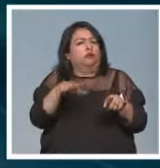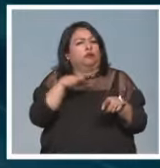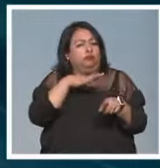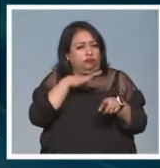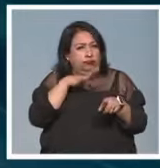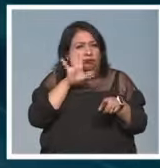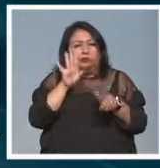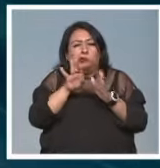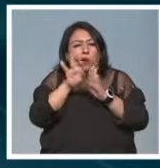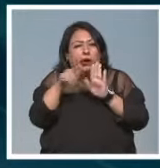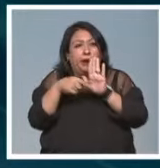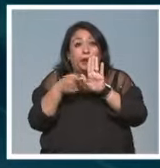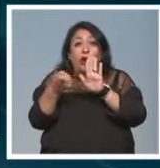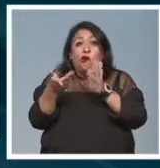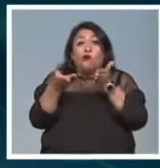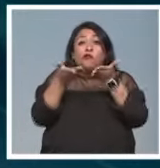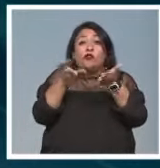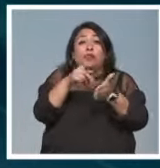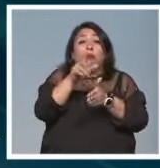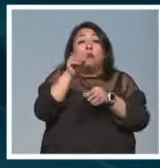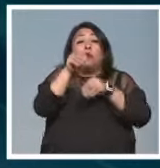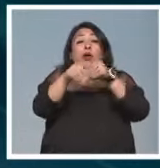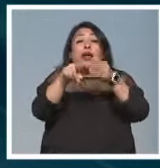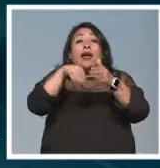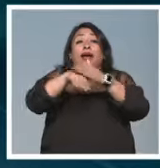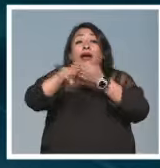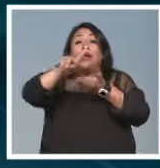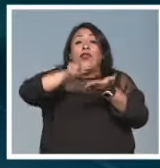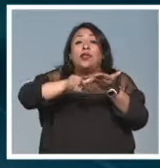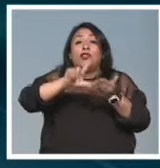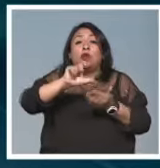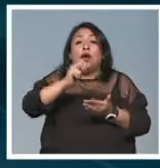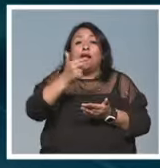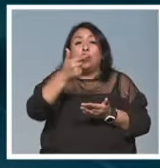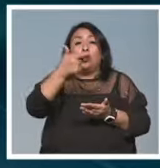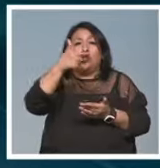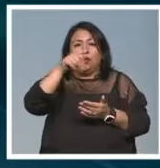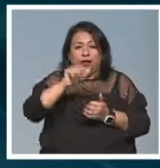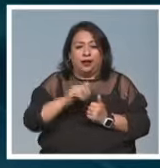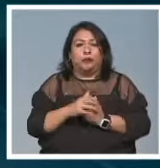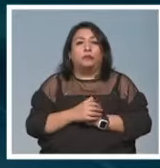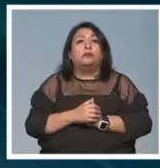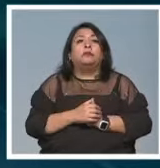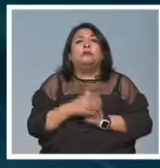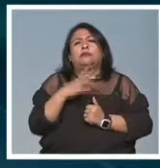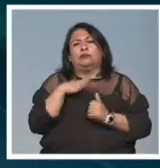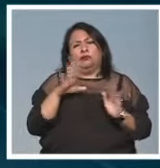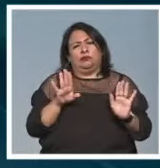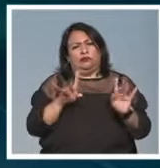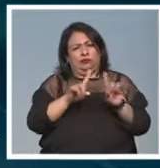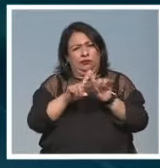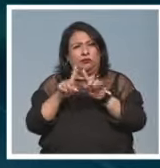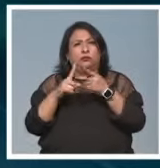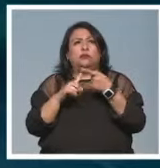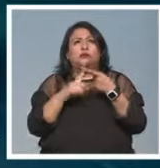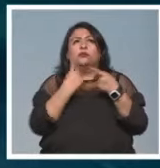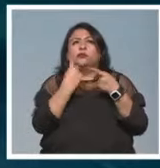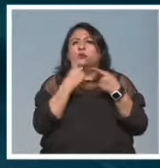Para muestra, esta ofrenda zapoteca instalada al interior de la alhóndiga de Granaditas. Tiene varios elementos, uno de ellos